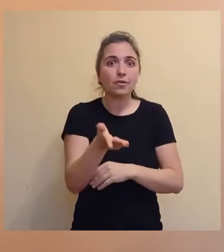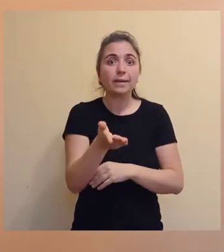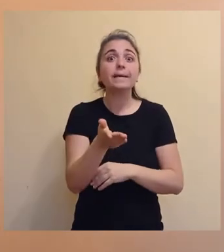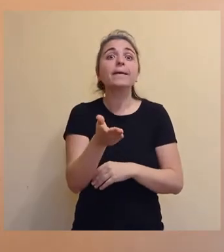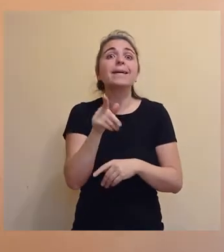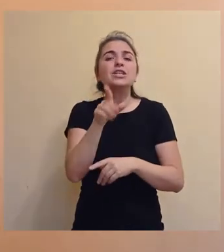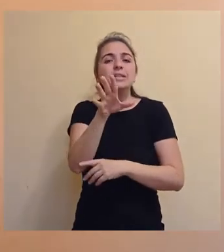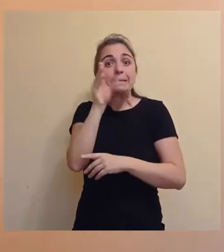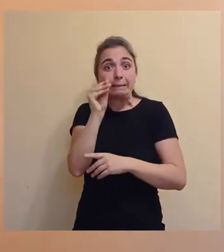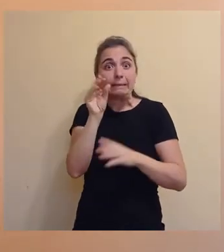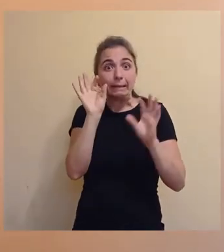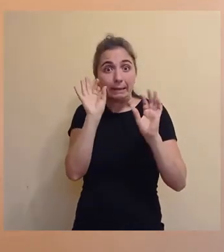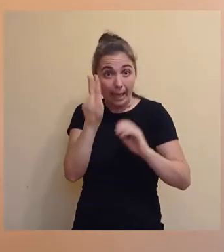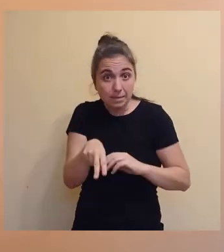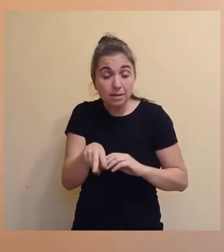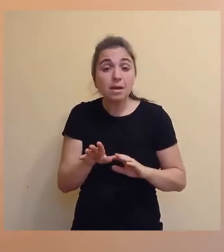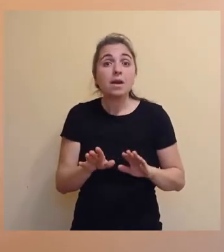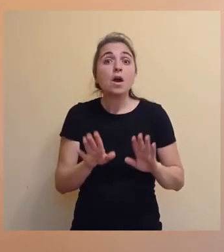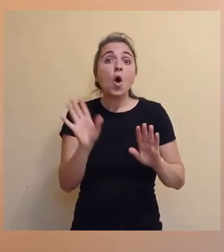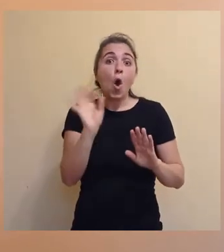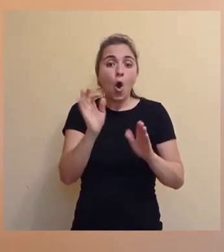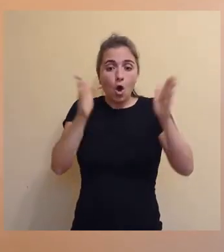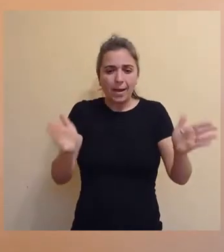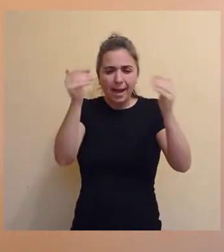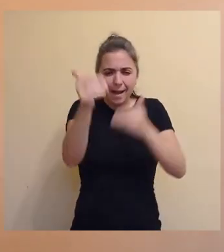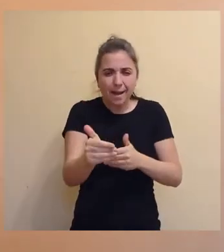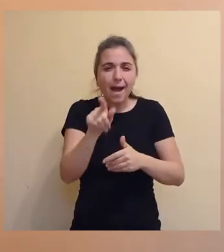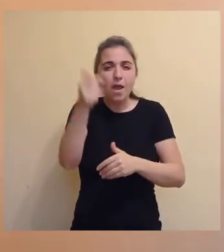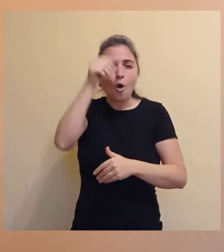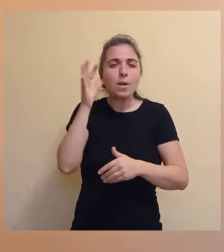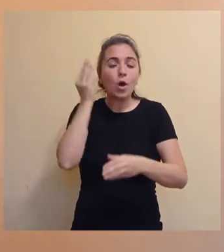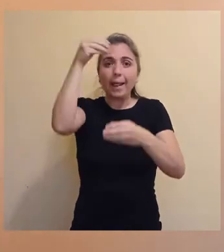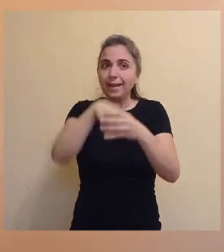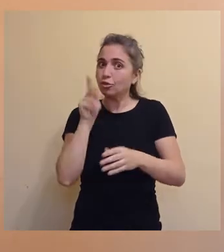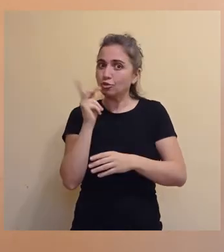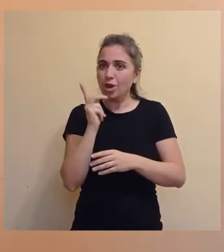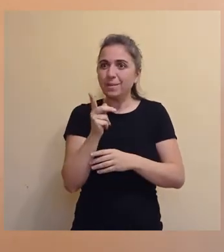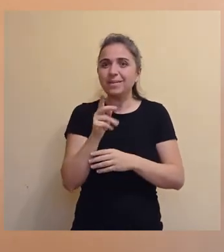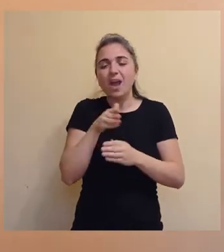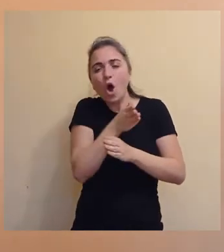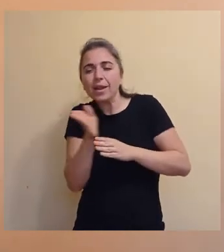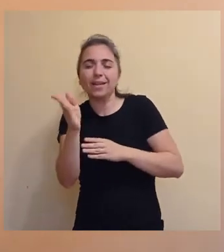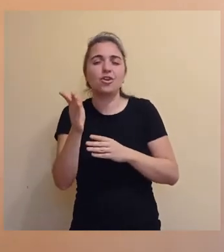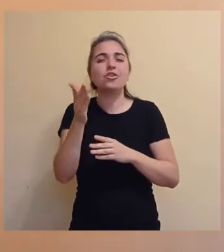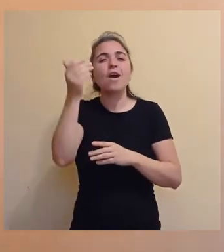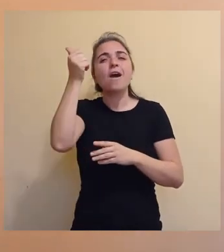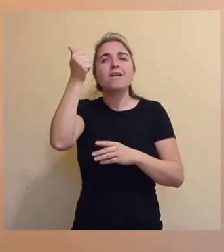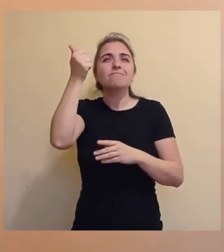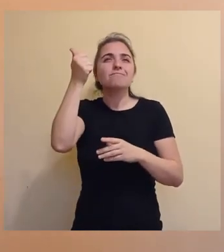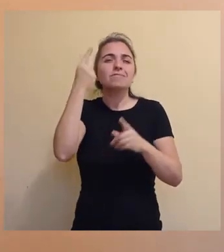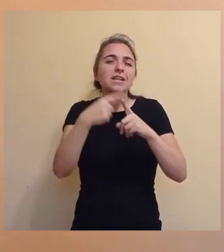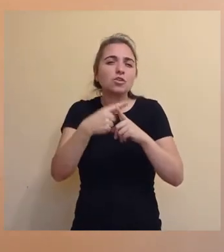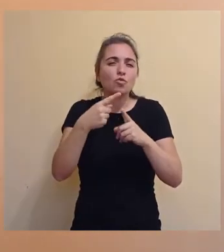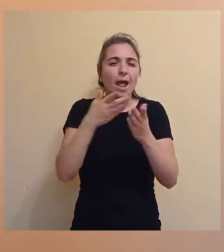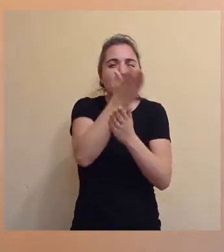tal, o también aquellas personas que se salen de esa caja sexogenérica, ¿no? Que podríamos decir orientaciones sexuales